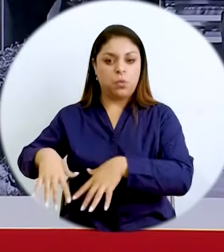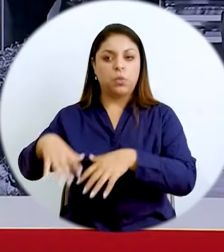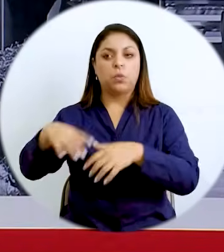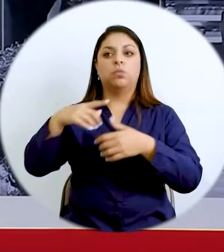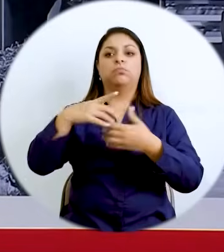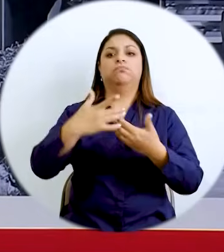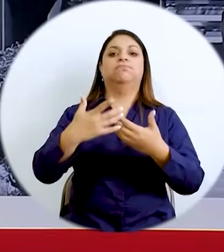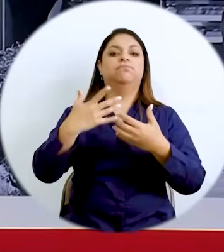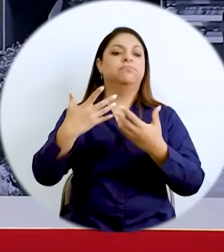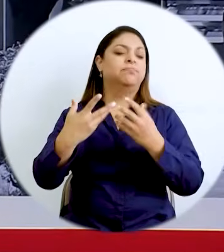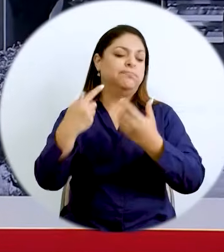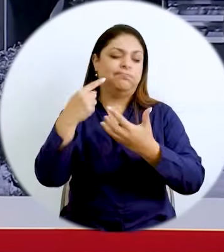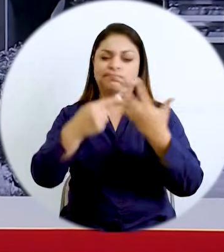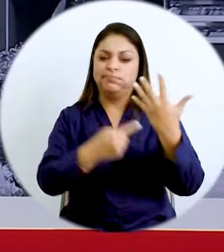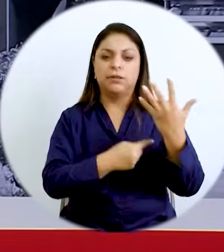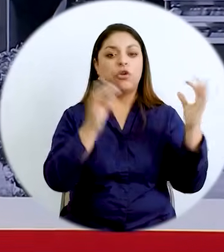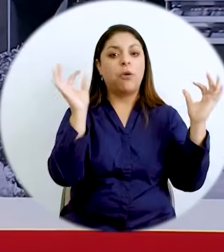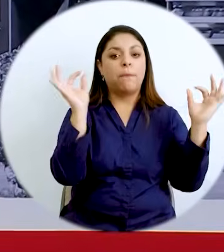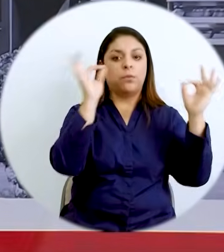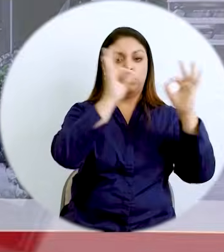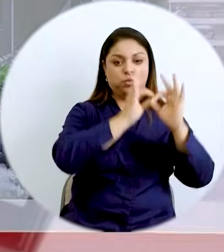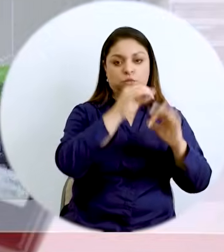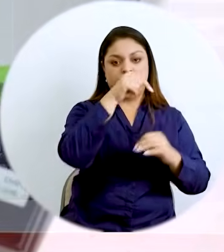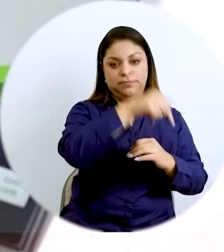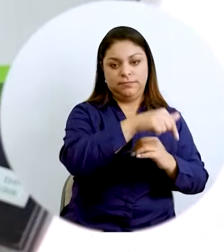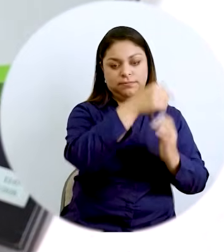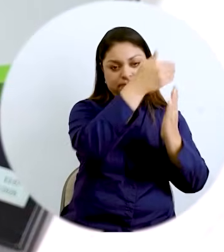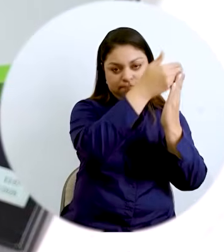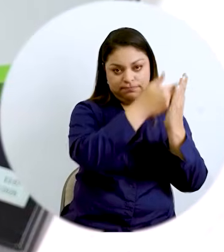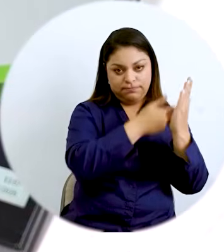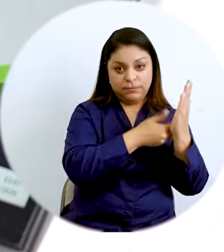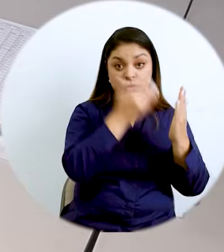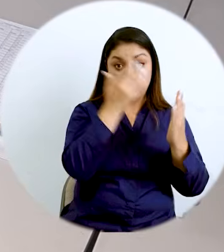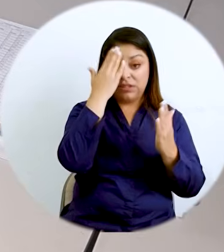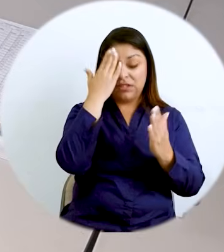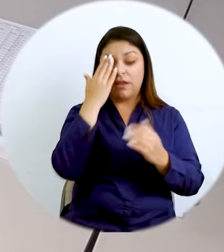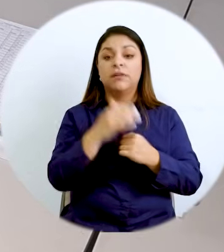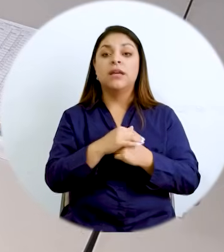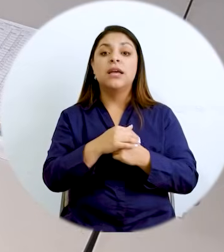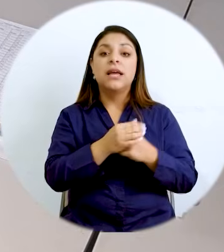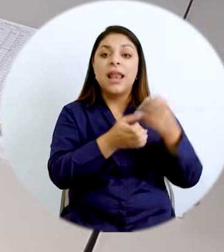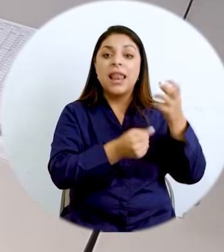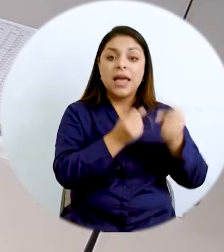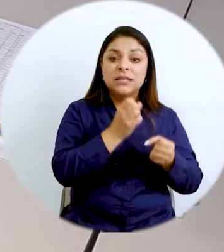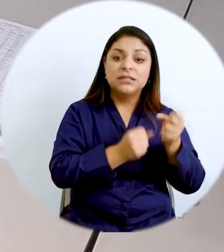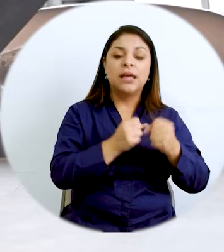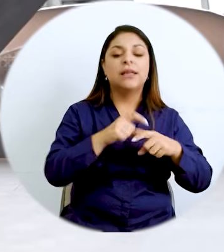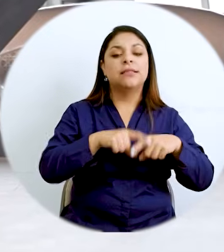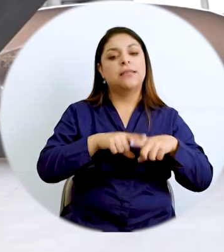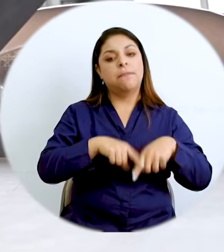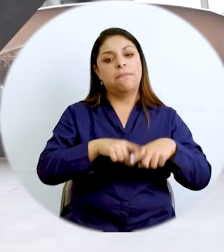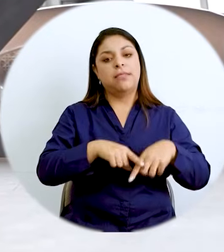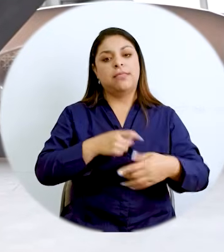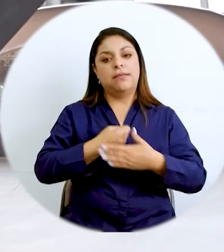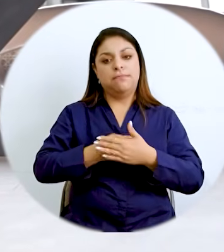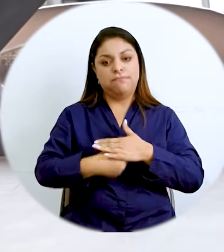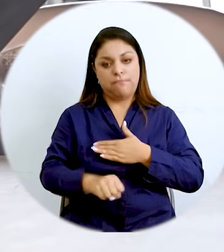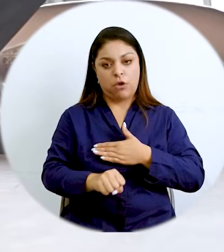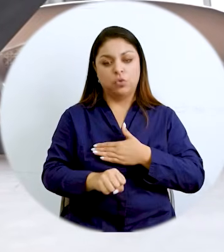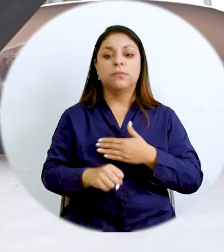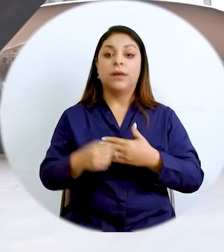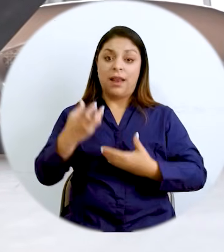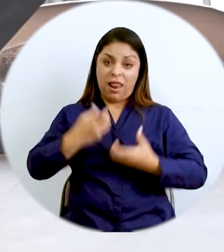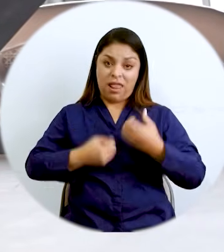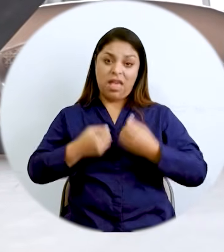abortos, reabsorciones, todos los datos que tienen que ver con reproducción. Recuerden que la producción de leche depende del parto, ¿verdad? Es